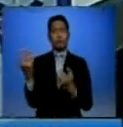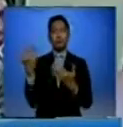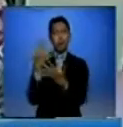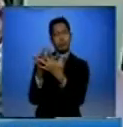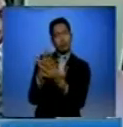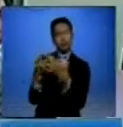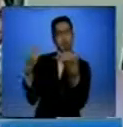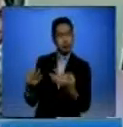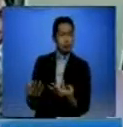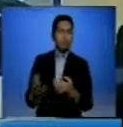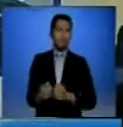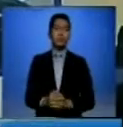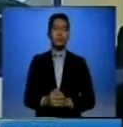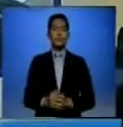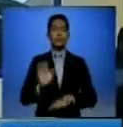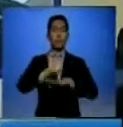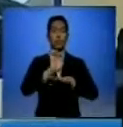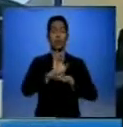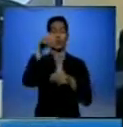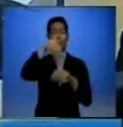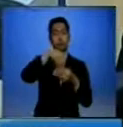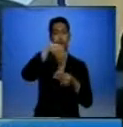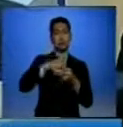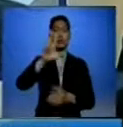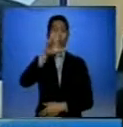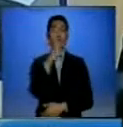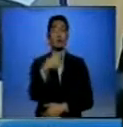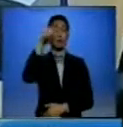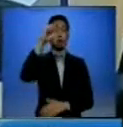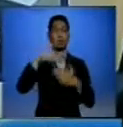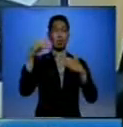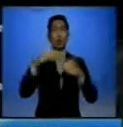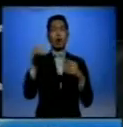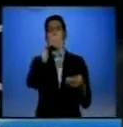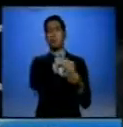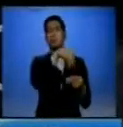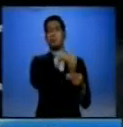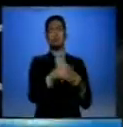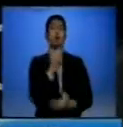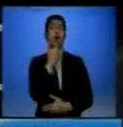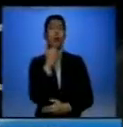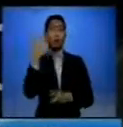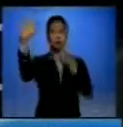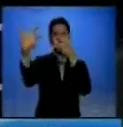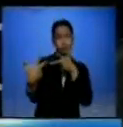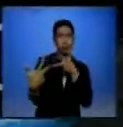aclaró que el país ha ahorrado casi 3 millones de dólares por audiencias con videoconferencias. Se han realizado